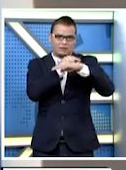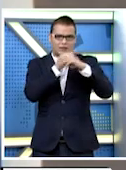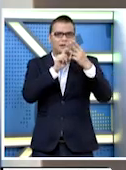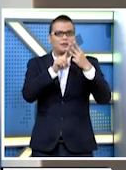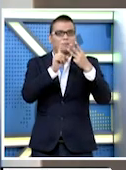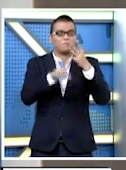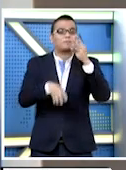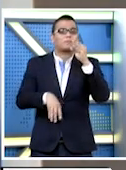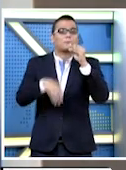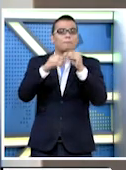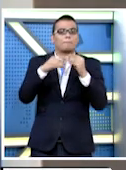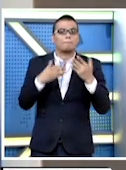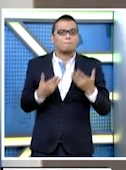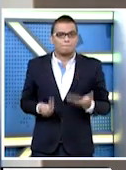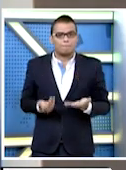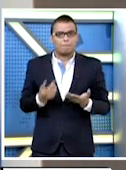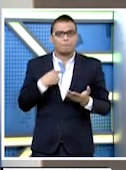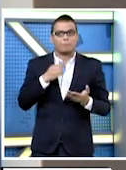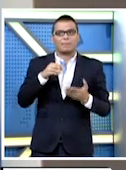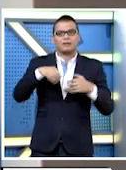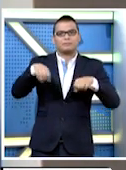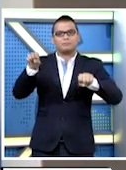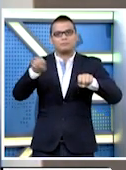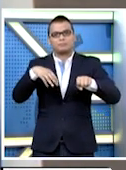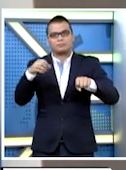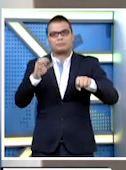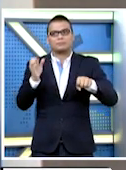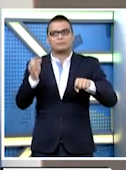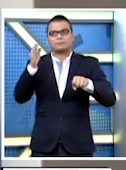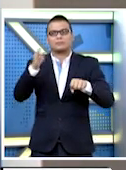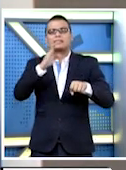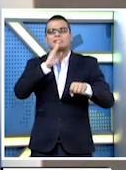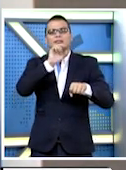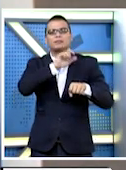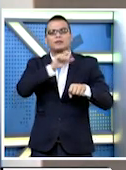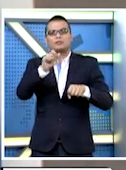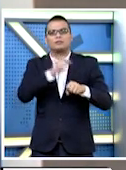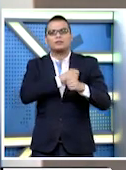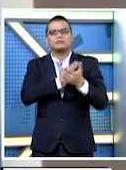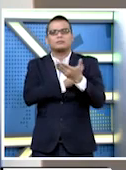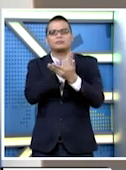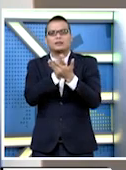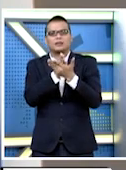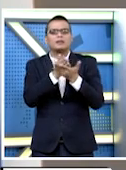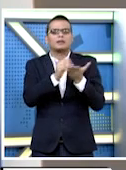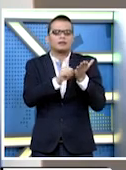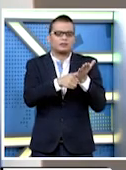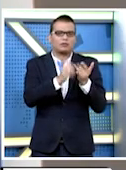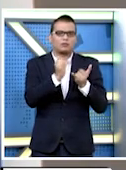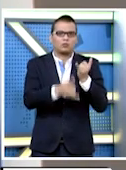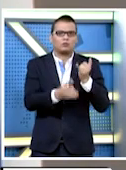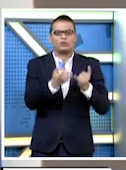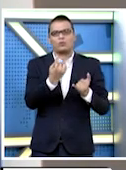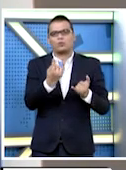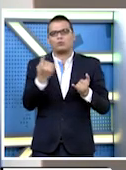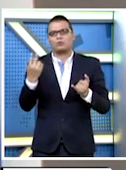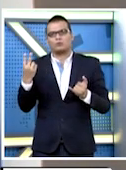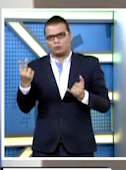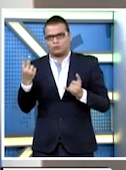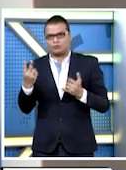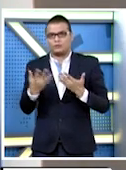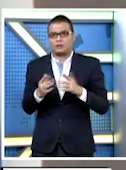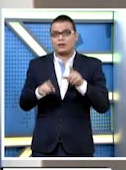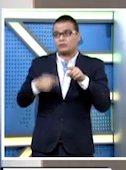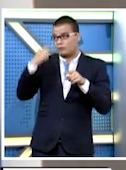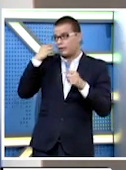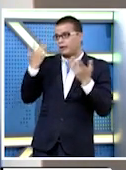Adicionalmente, restringimos la entrada a supermercados y bancos solamente con 2 dígitos de la cédula. Muchos me han dicho: Ospina, es que me